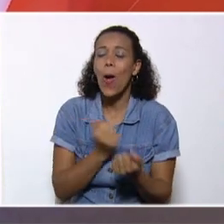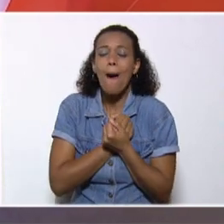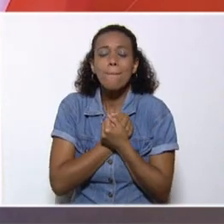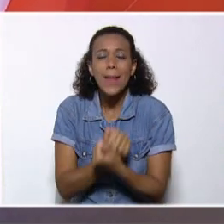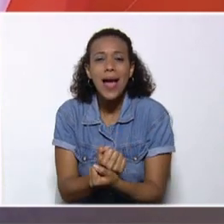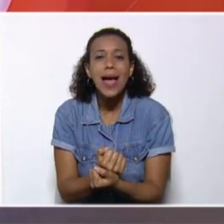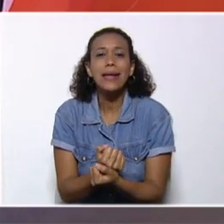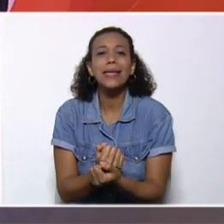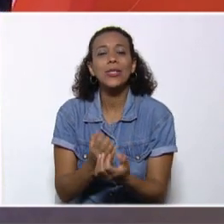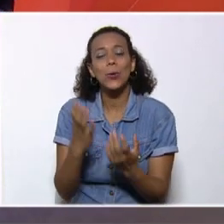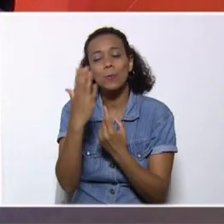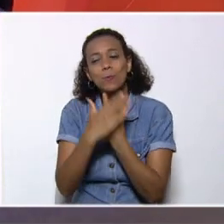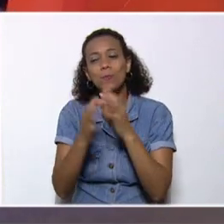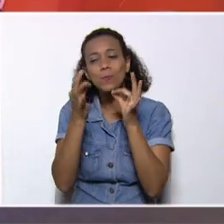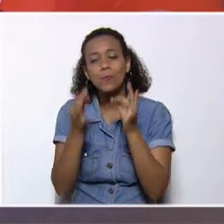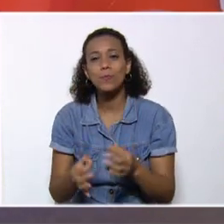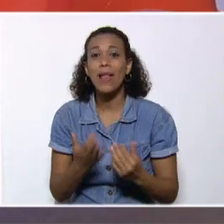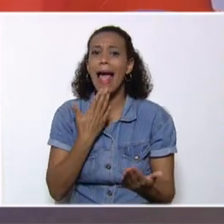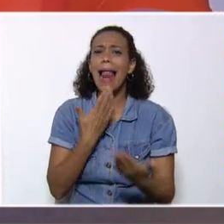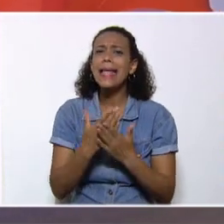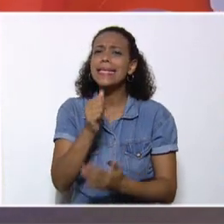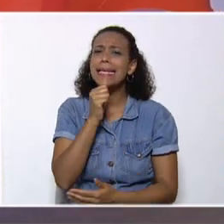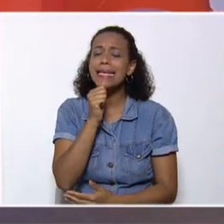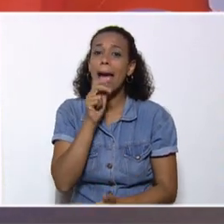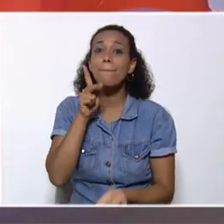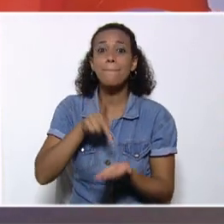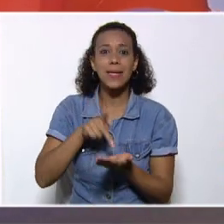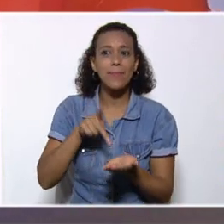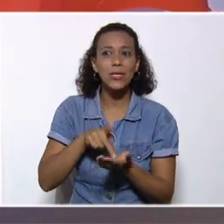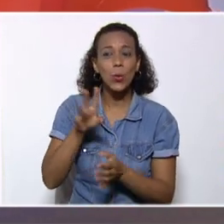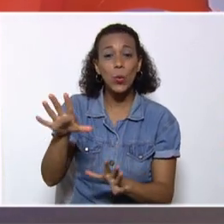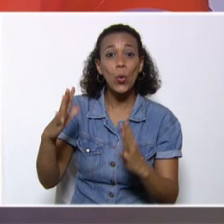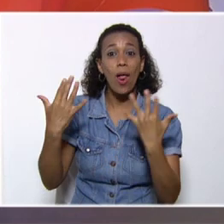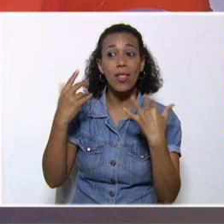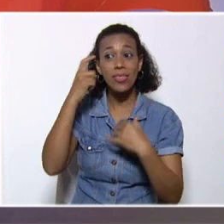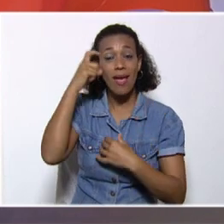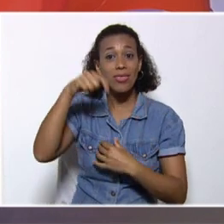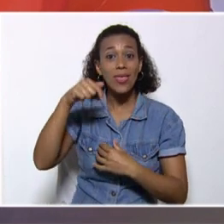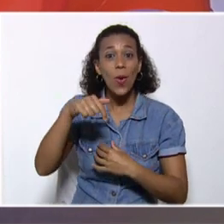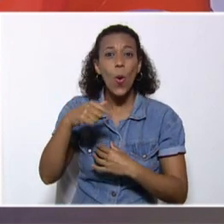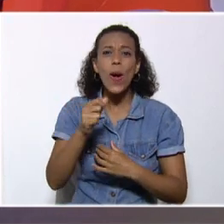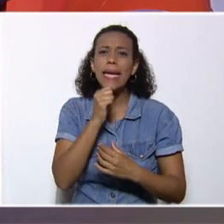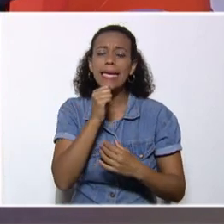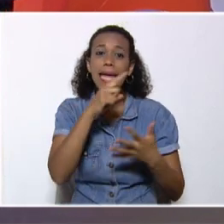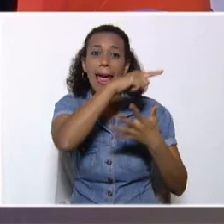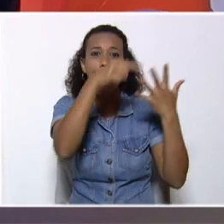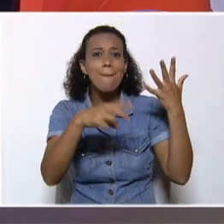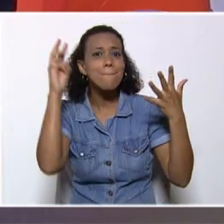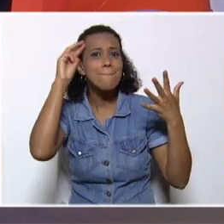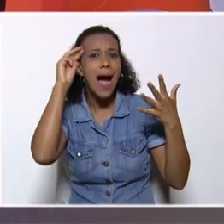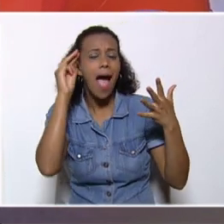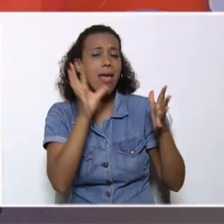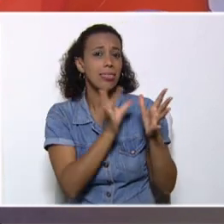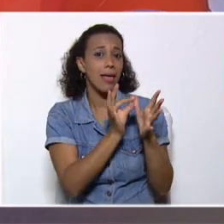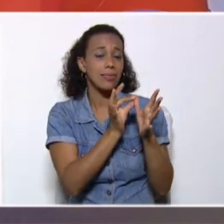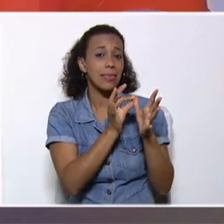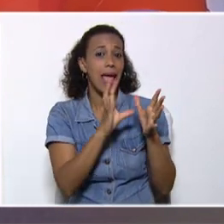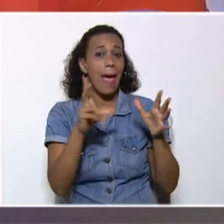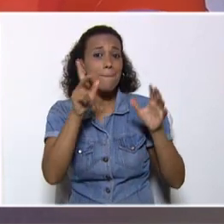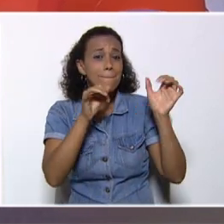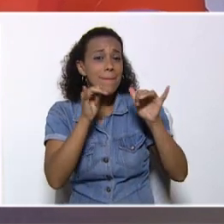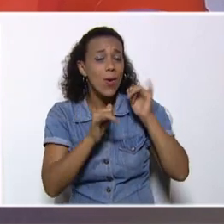afectivo y a lo efectivo. Y eso es gracias a la participación que tuvimos el día de hoy de nuestras maestras Blamari